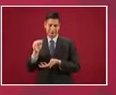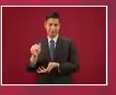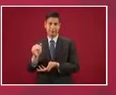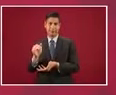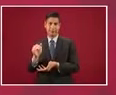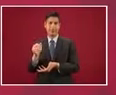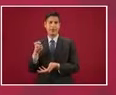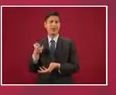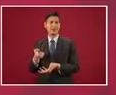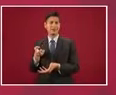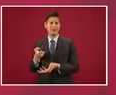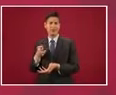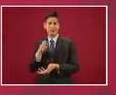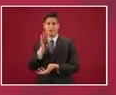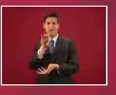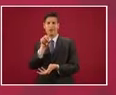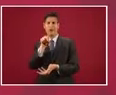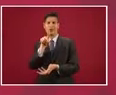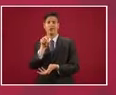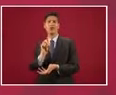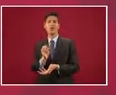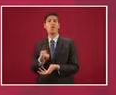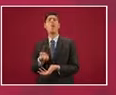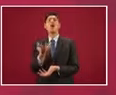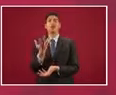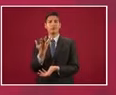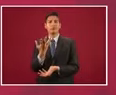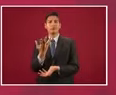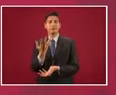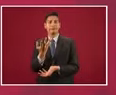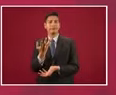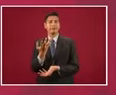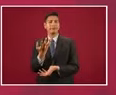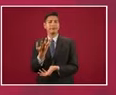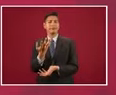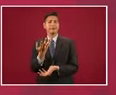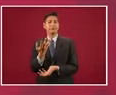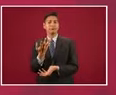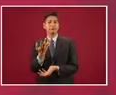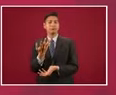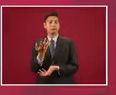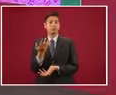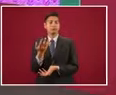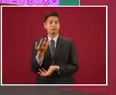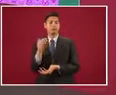que en total es actualmente de lo que se